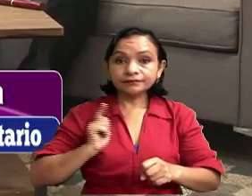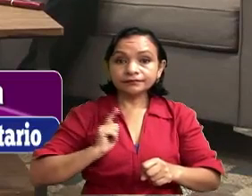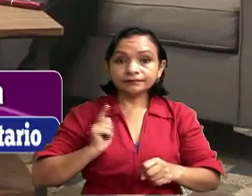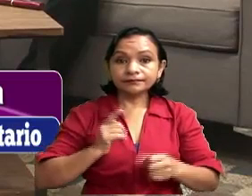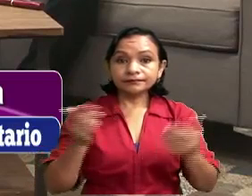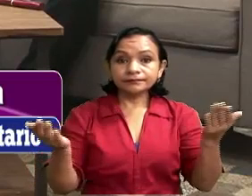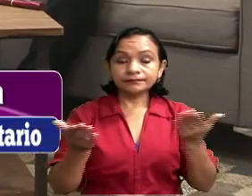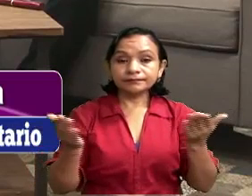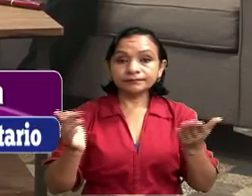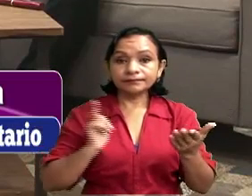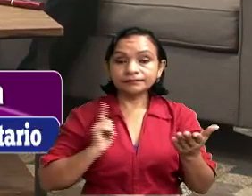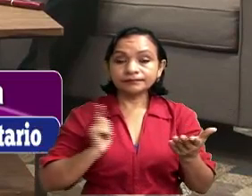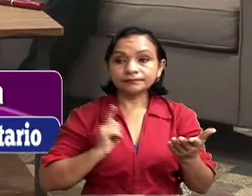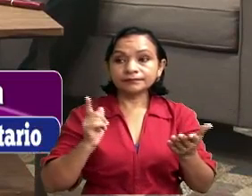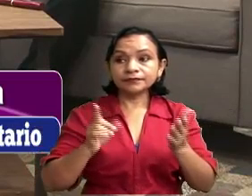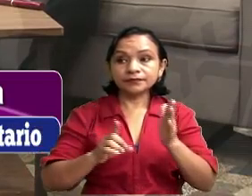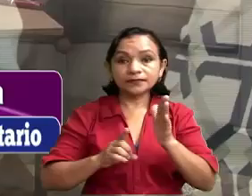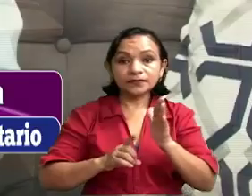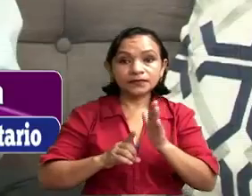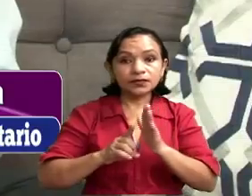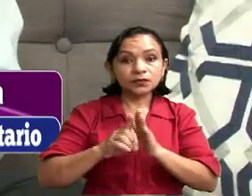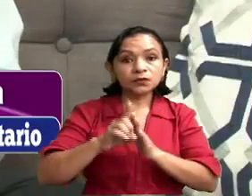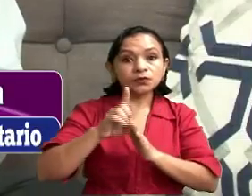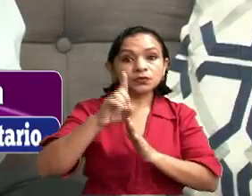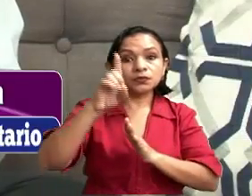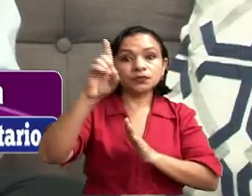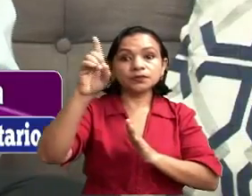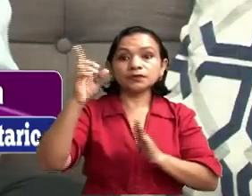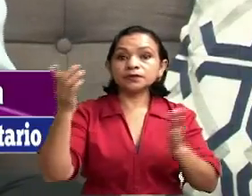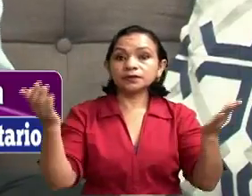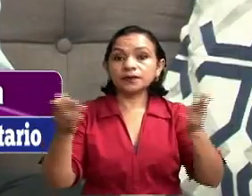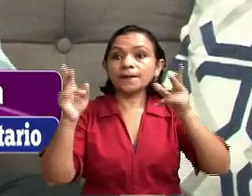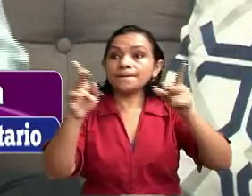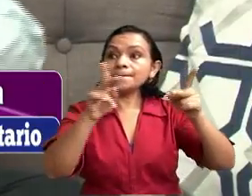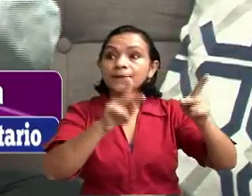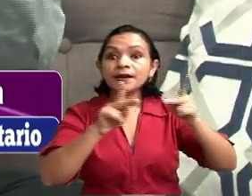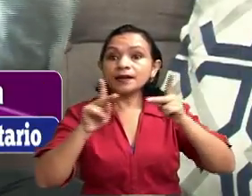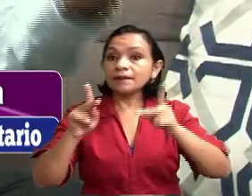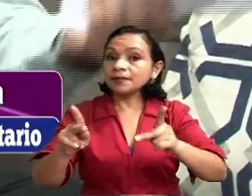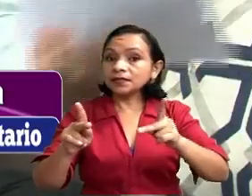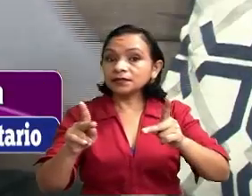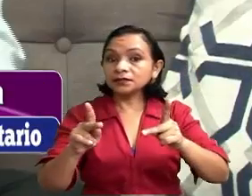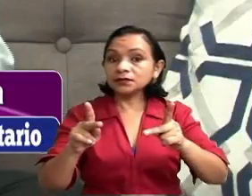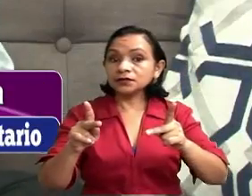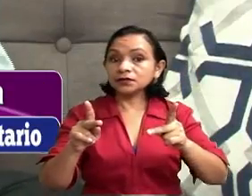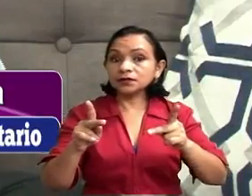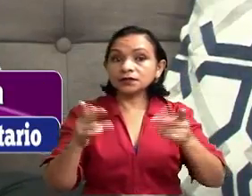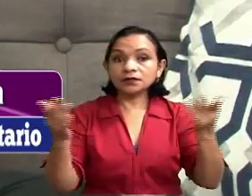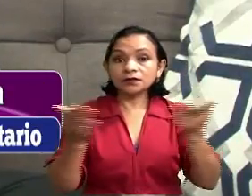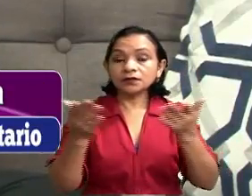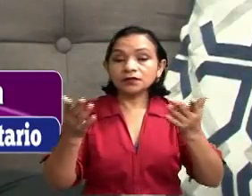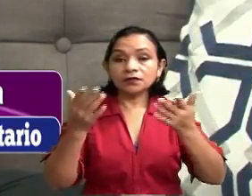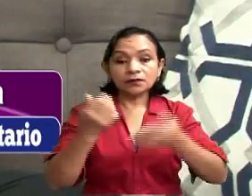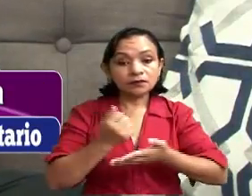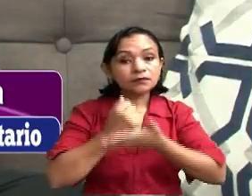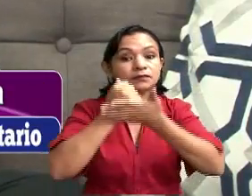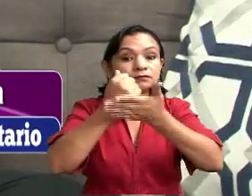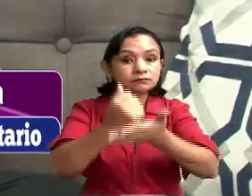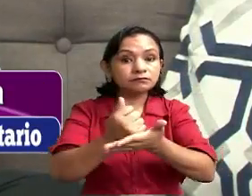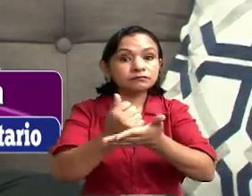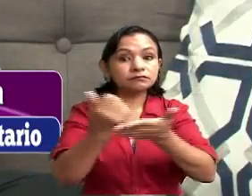que es un avance que muy poco tangible para la gente, pero para la contribución que